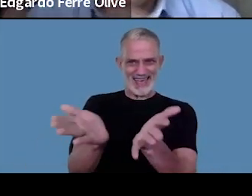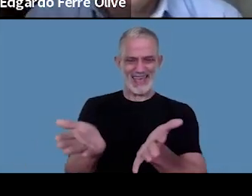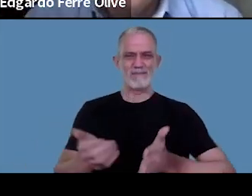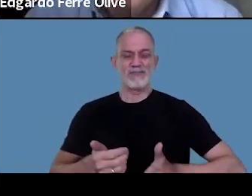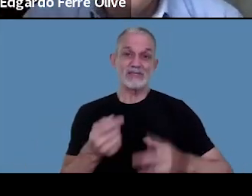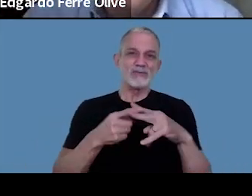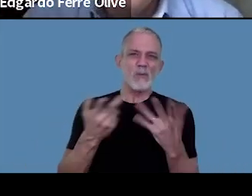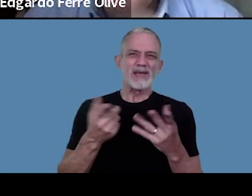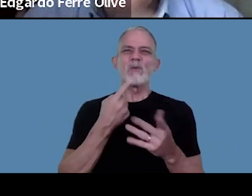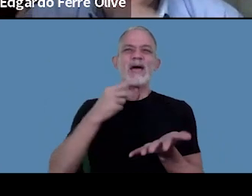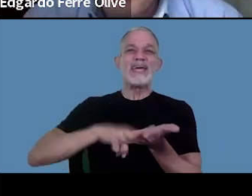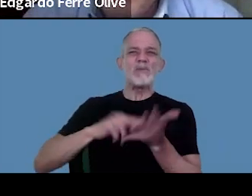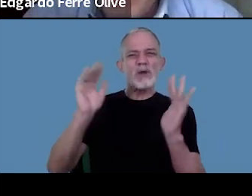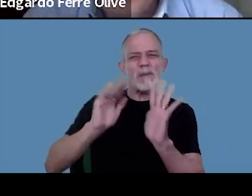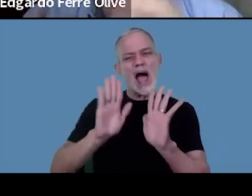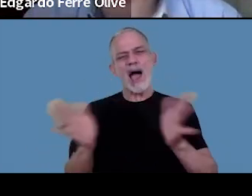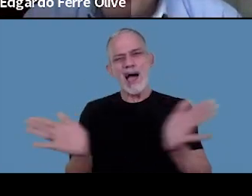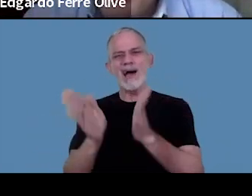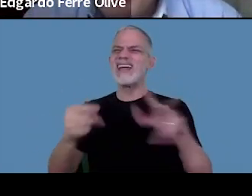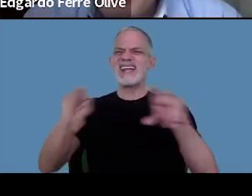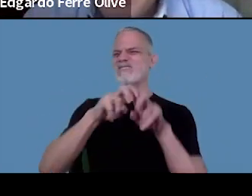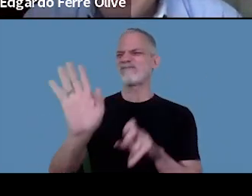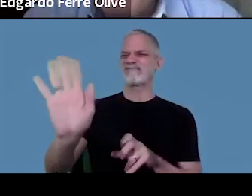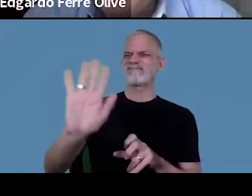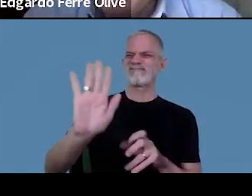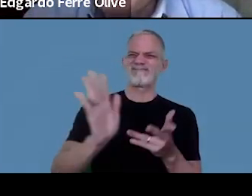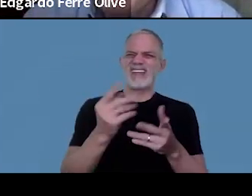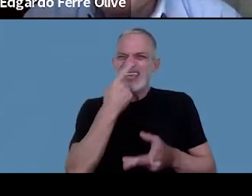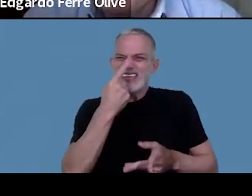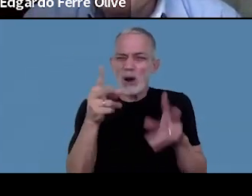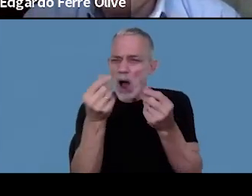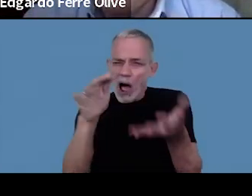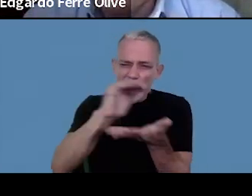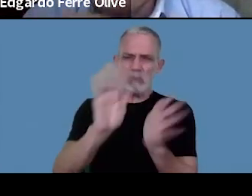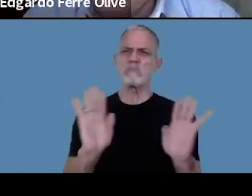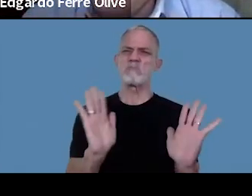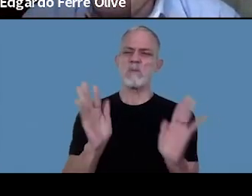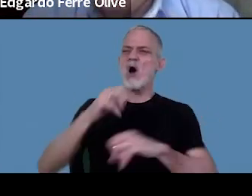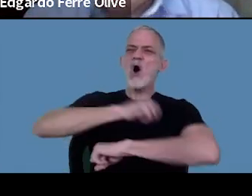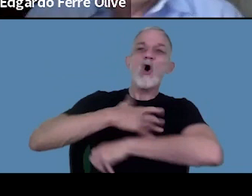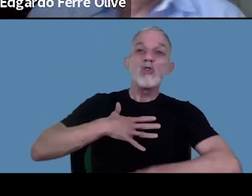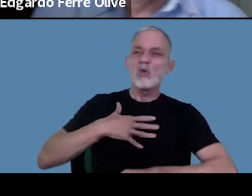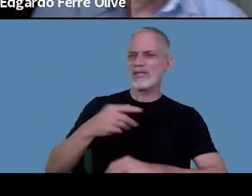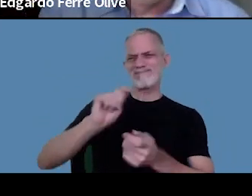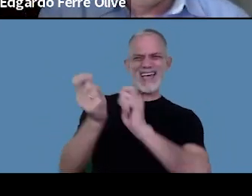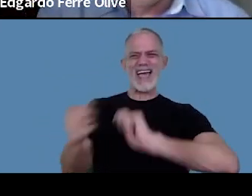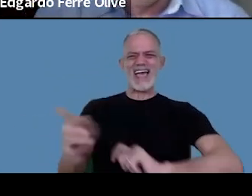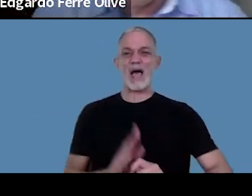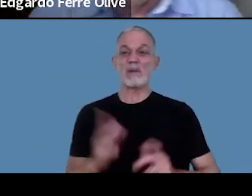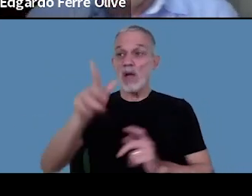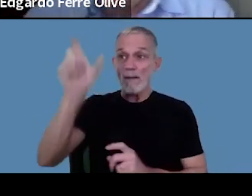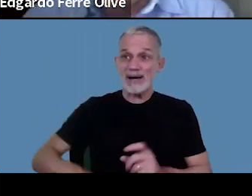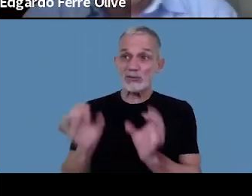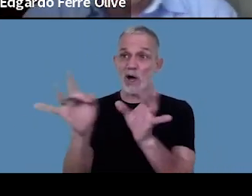Porque lo que se busca con el impuesto ambiental no es recaudar. Lo que se busca con el impuesto ambiental es modificar la pauta de conducta del contaminador. Si la persona contamina, que